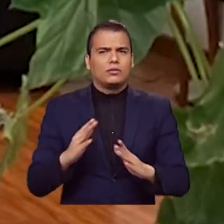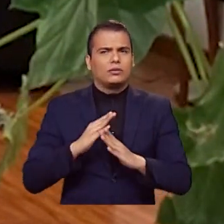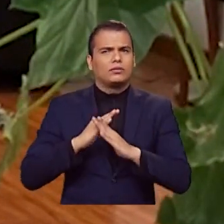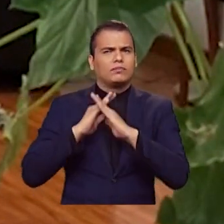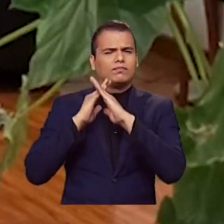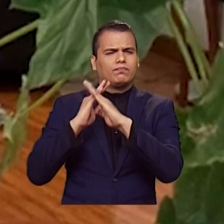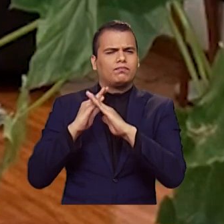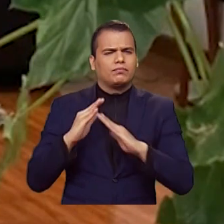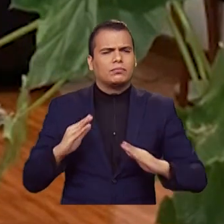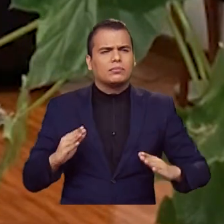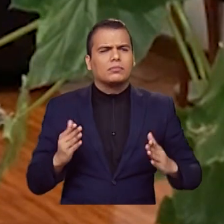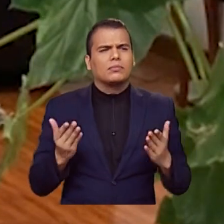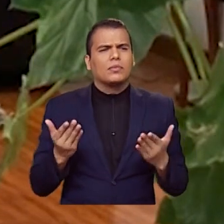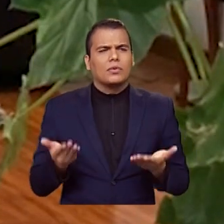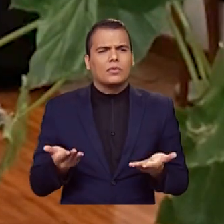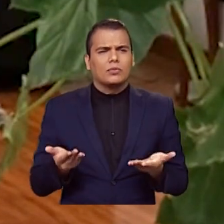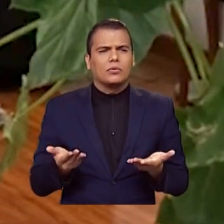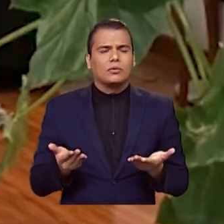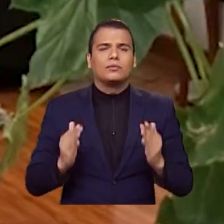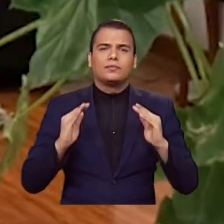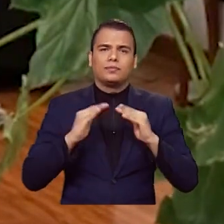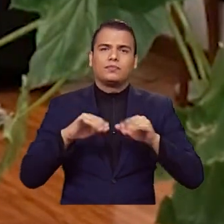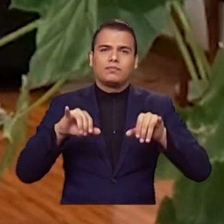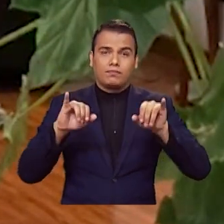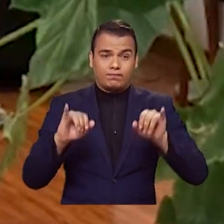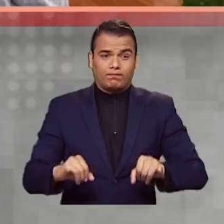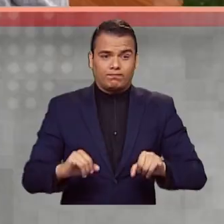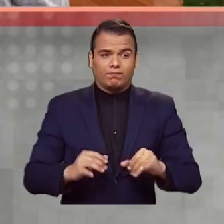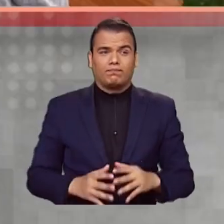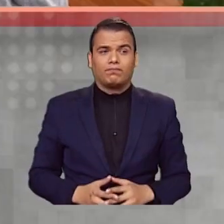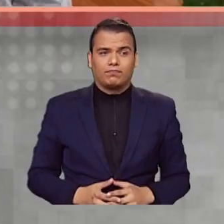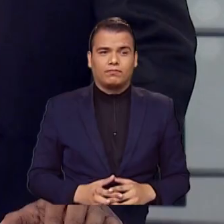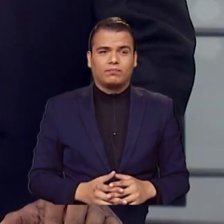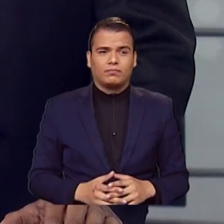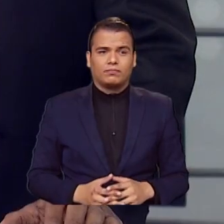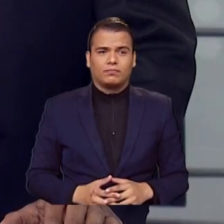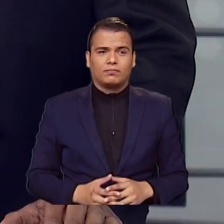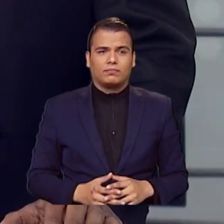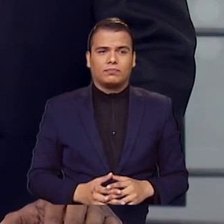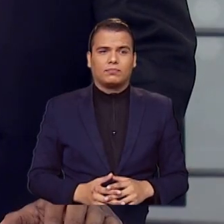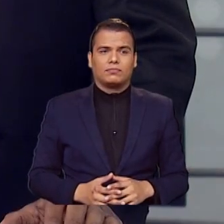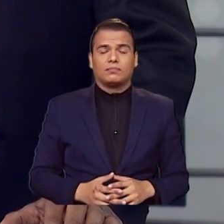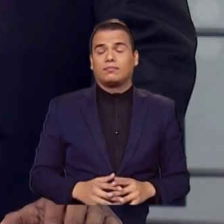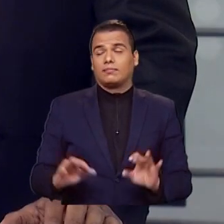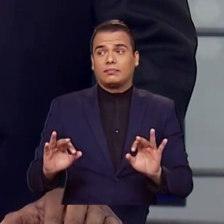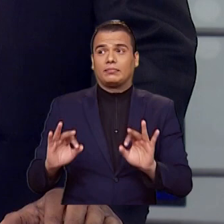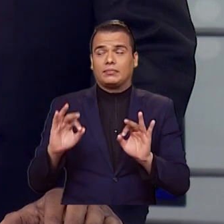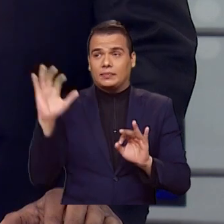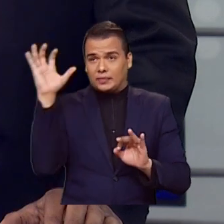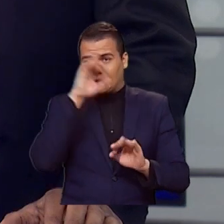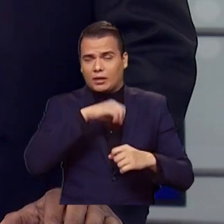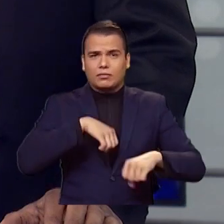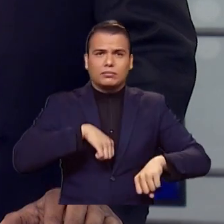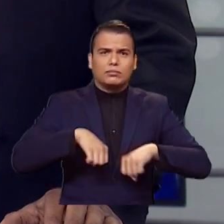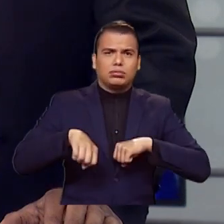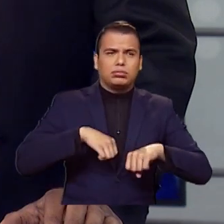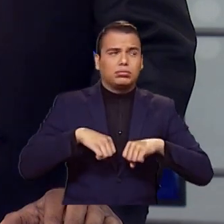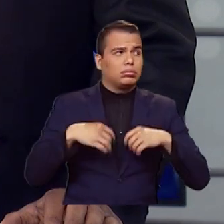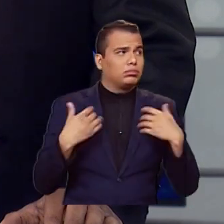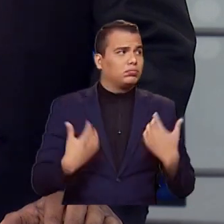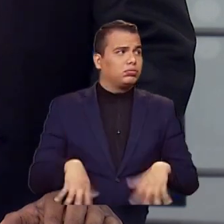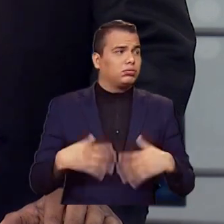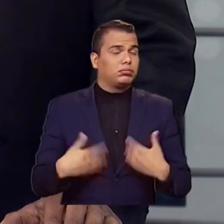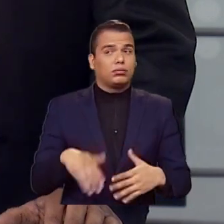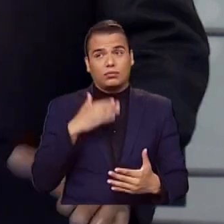pueblo, en nuestra región, es quedándonos en casa. Por favor. Toda una leyenda, cómo te queremos y te